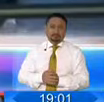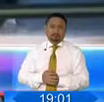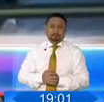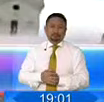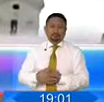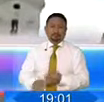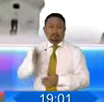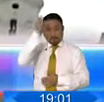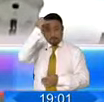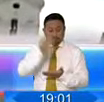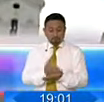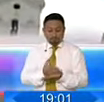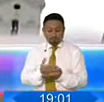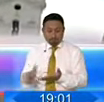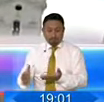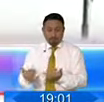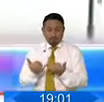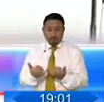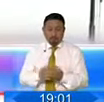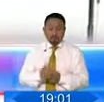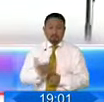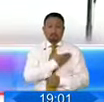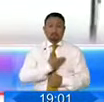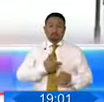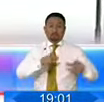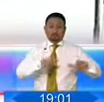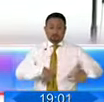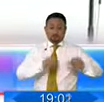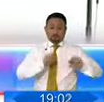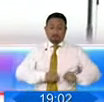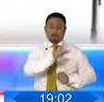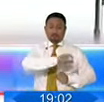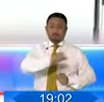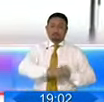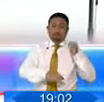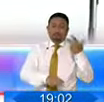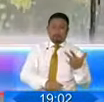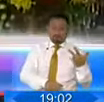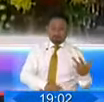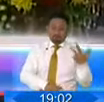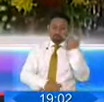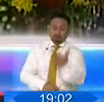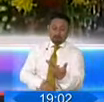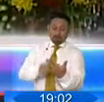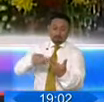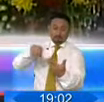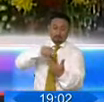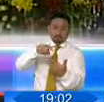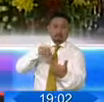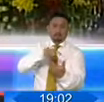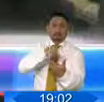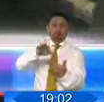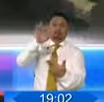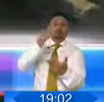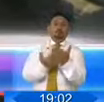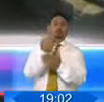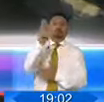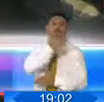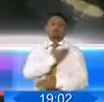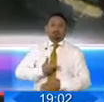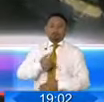Glass, queda el terreno abierto para que el presidente Lenín Moreno pueda proponer una terna de 3 candidatos a vicepresidente para